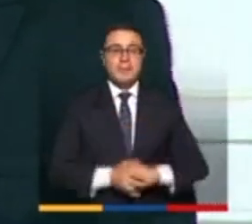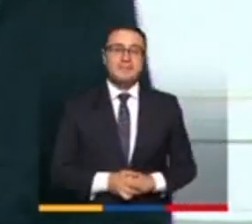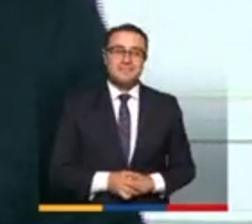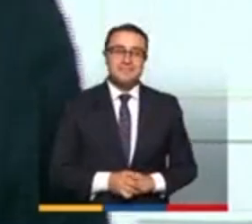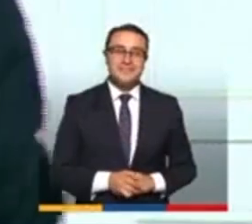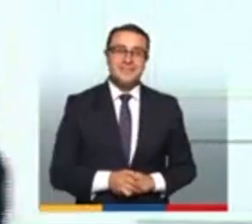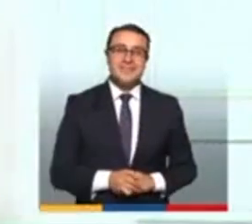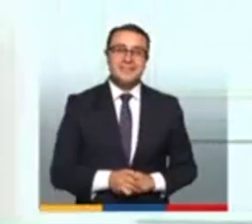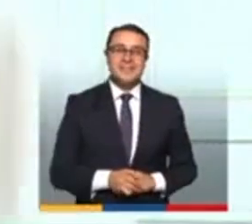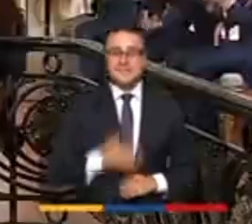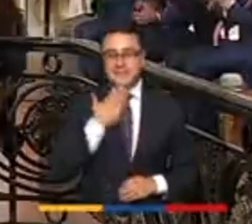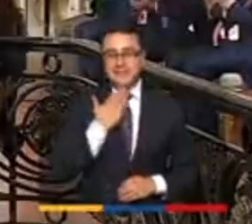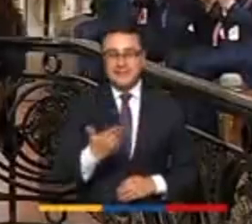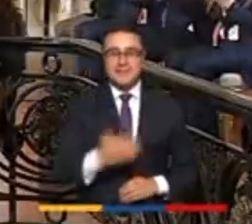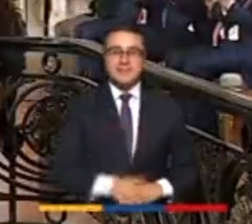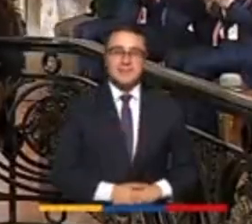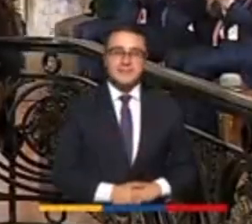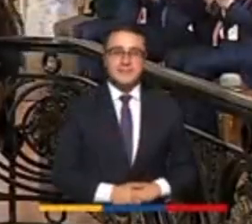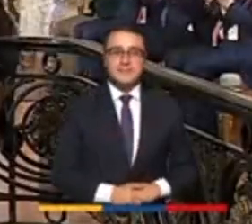Gracias.